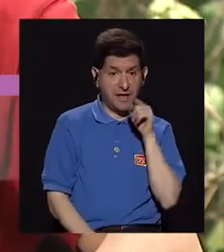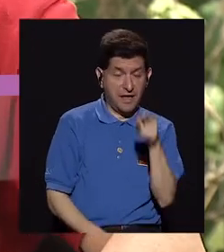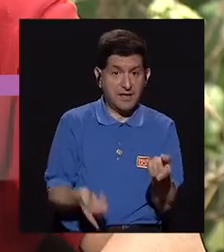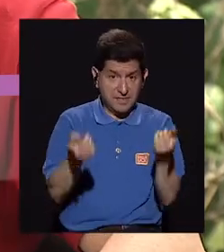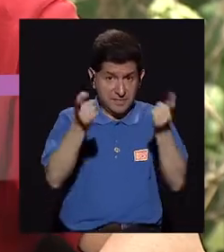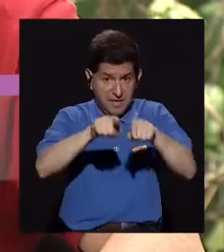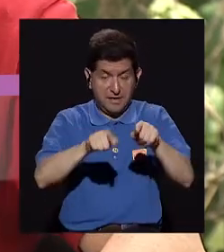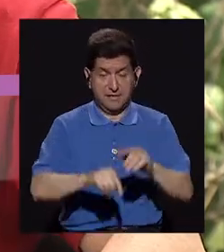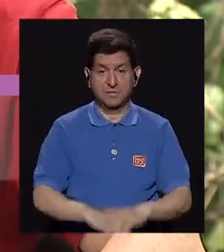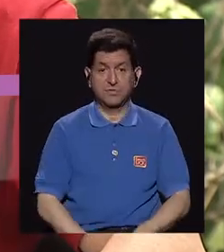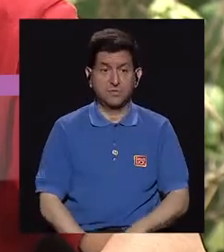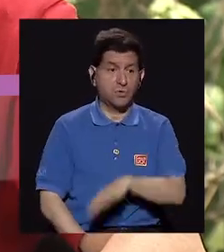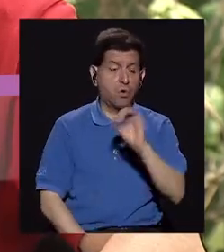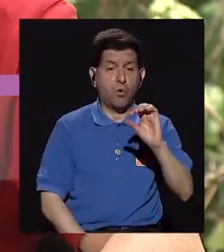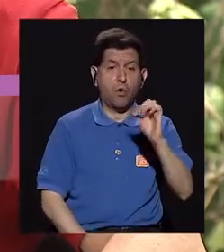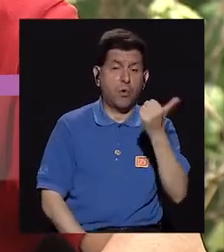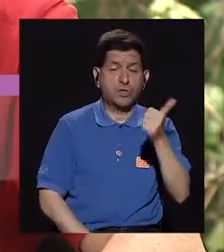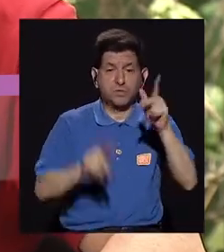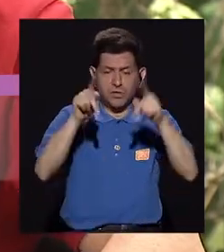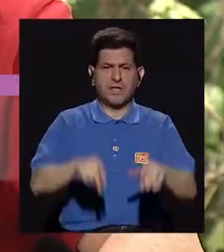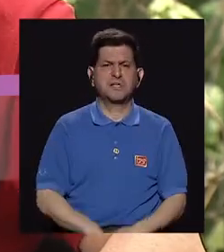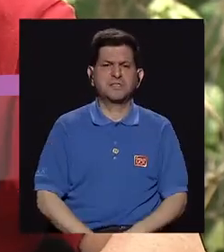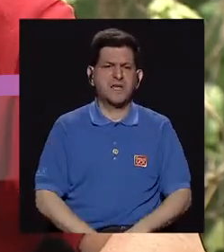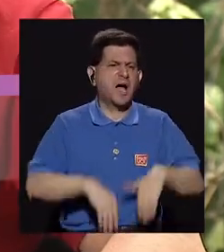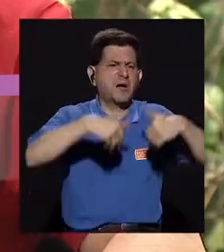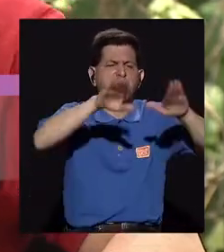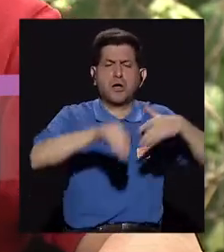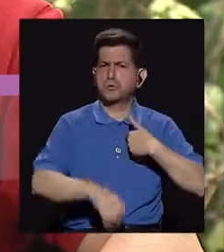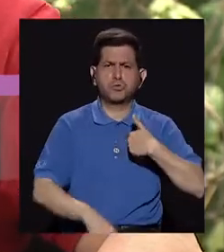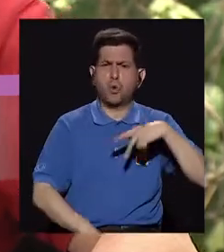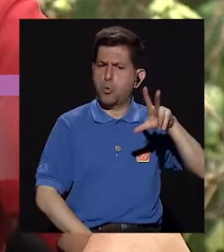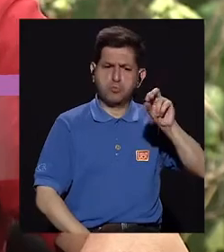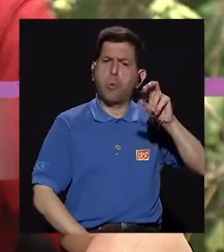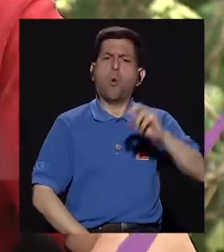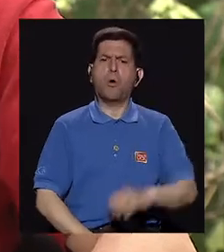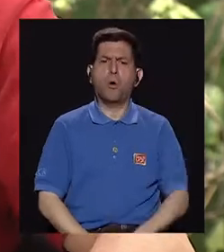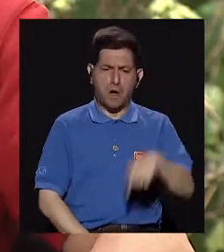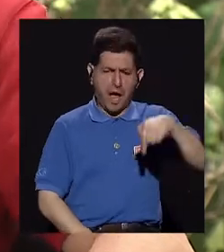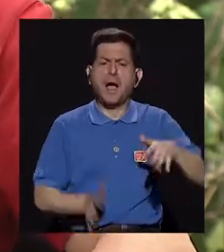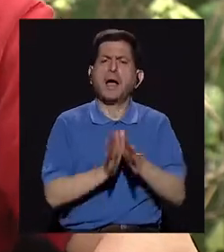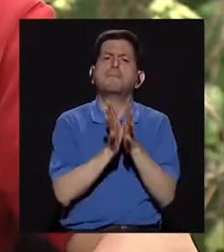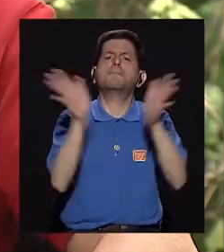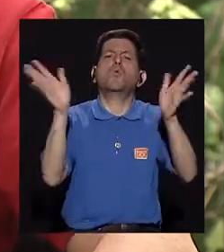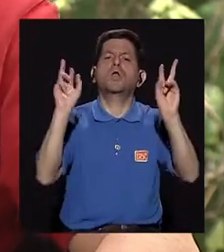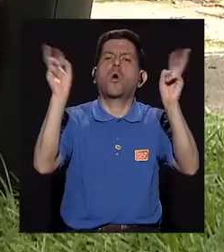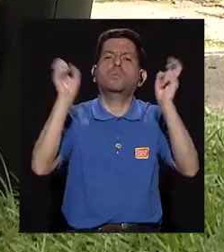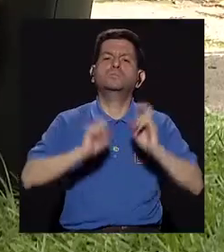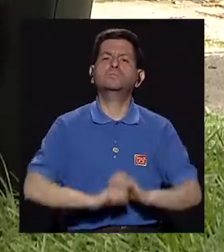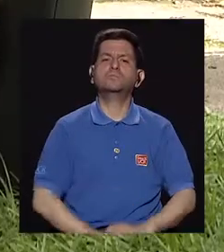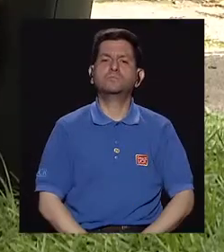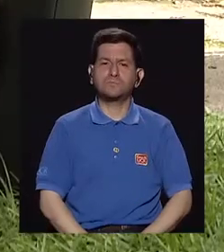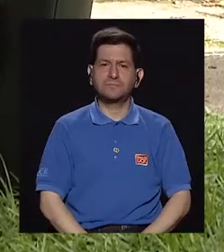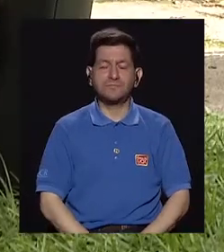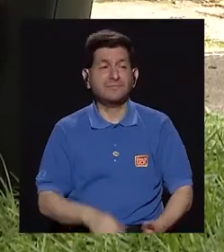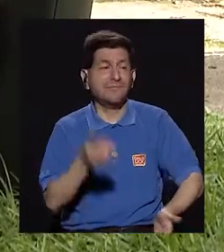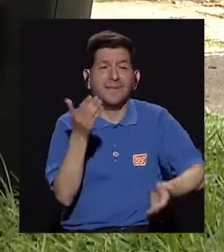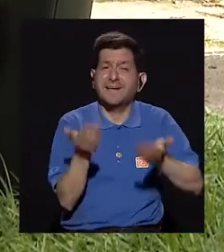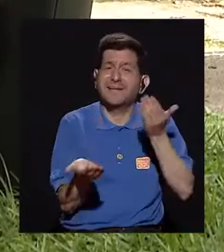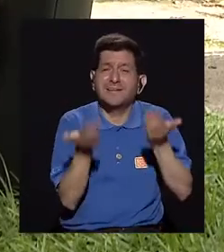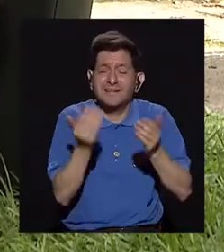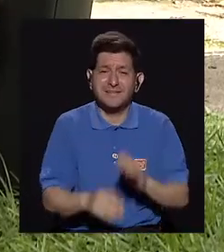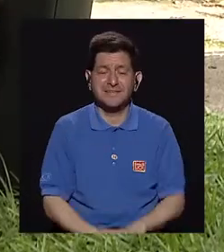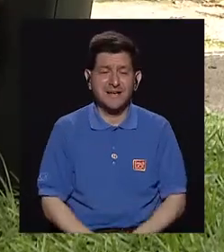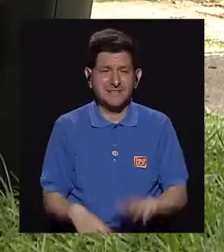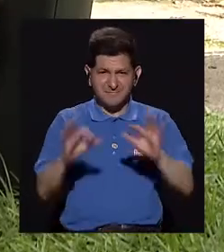le decía o los vecinos le decían, váyase, y uno decía, no, no me voy, de por sí aquí es público, ¿verdad? Casi que era